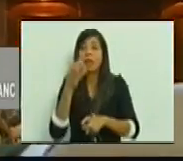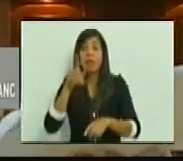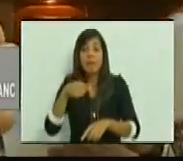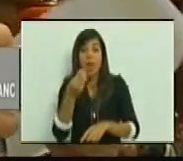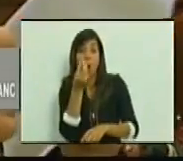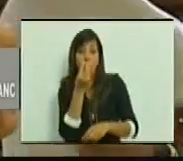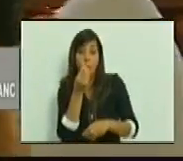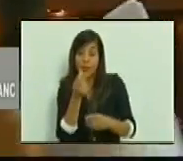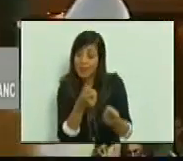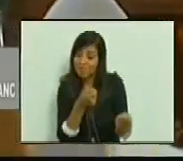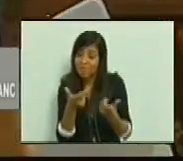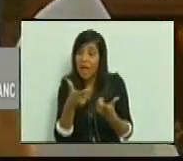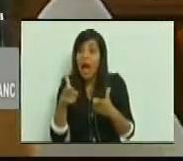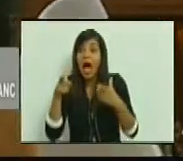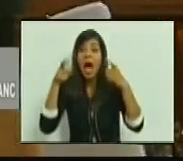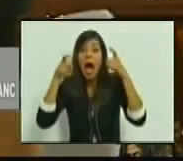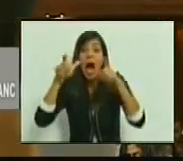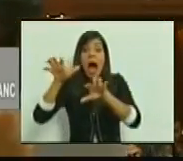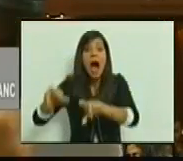e insumos